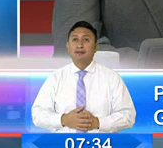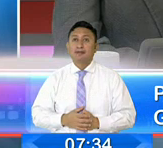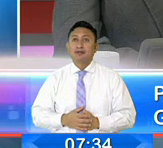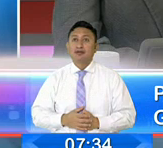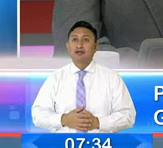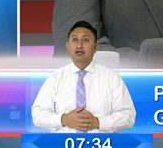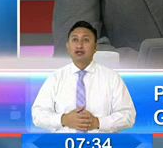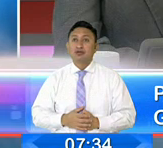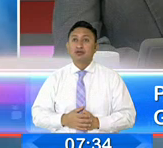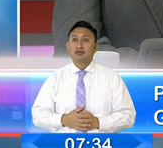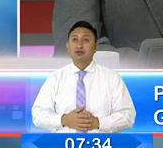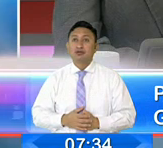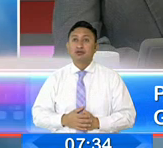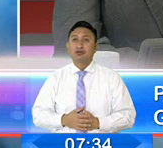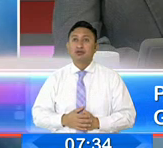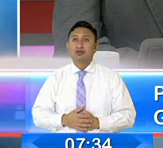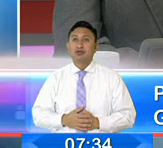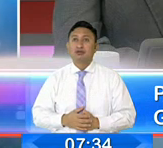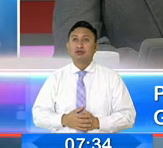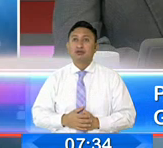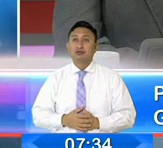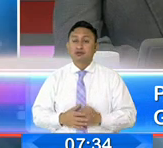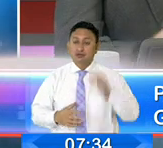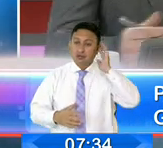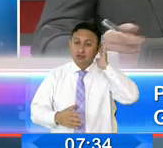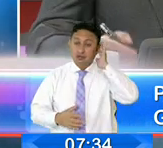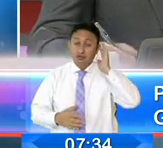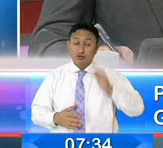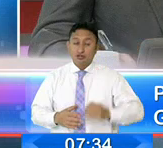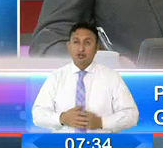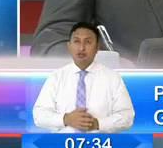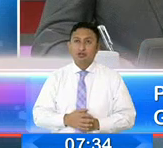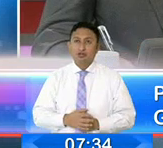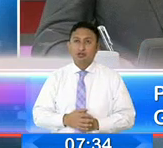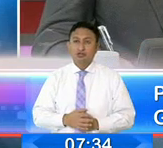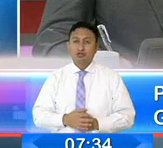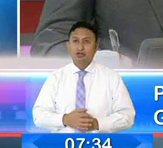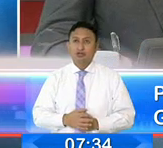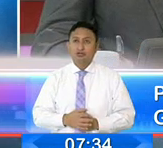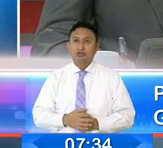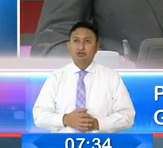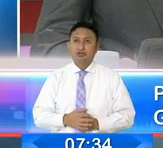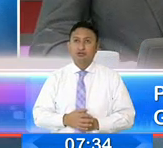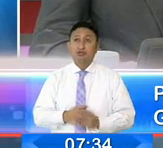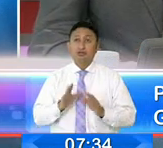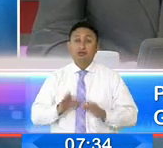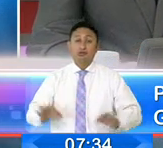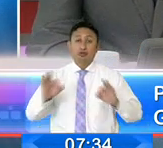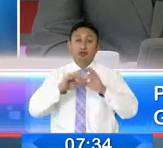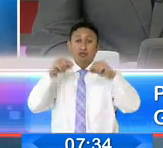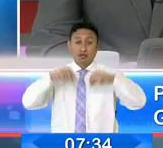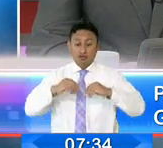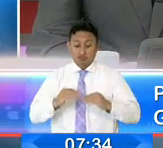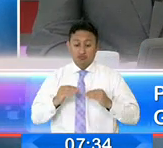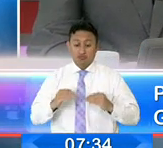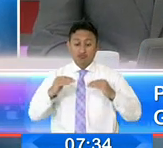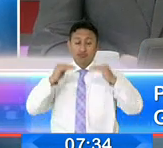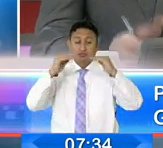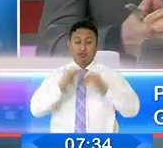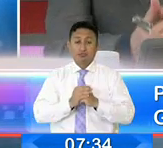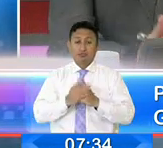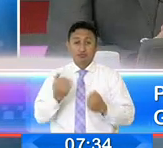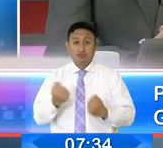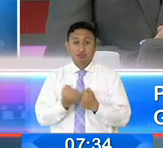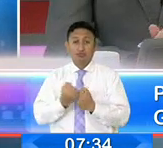Indudablemente, como le dije, es fundamental que esta reactivación económica venga desde abajo hacia arriba, impulsando el sector